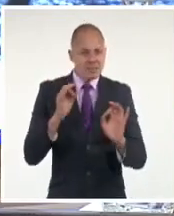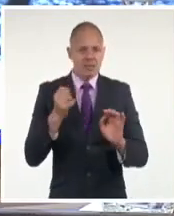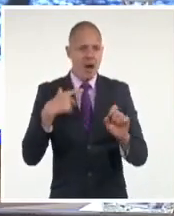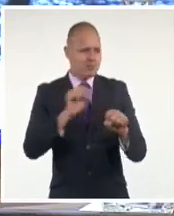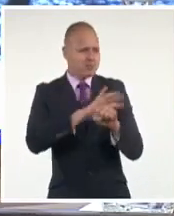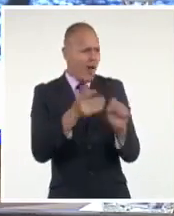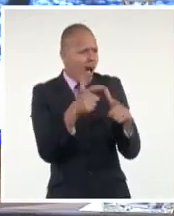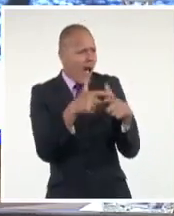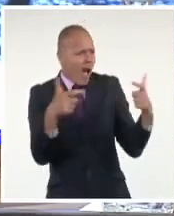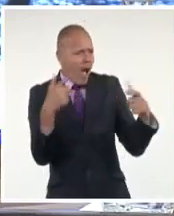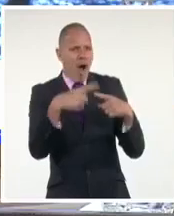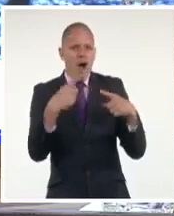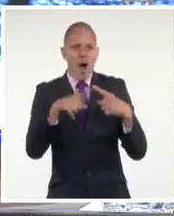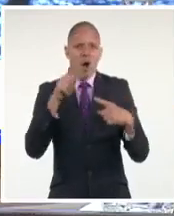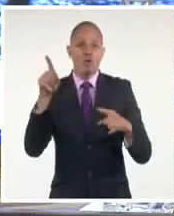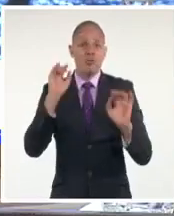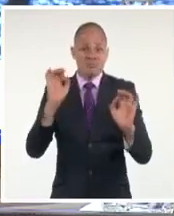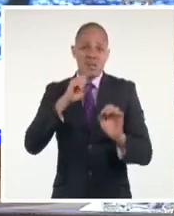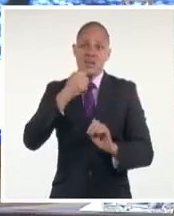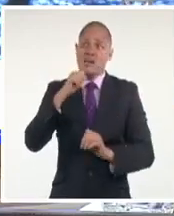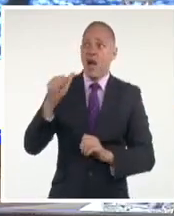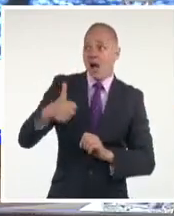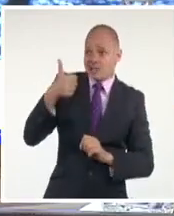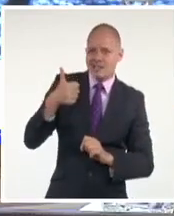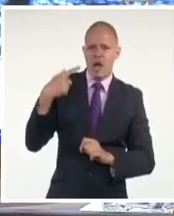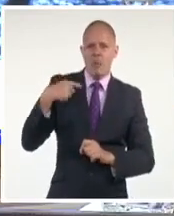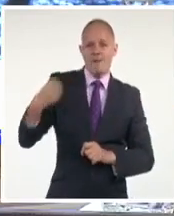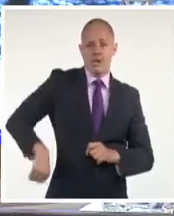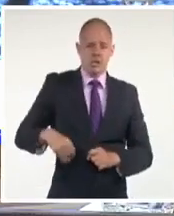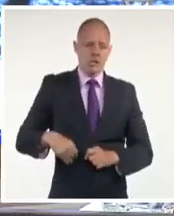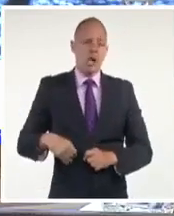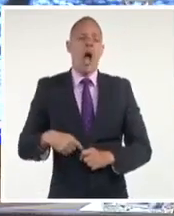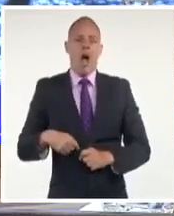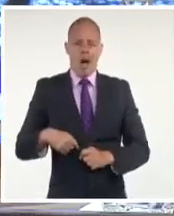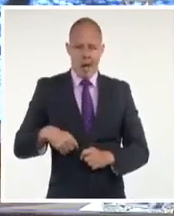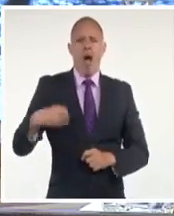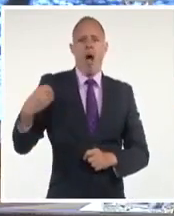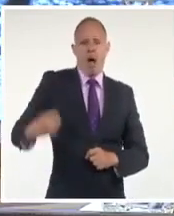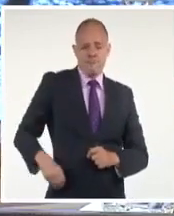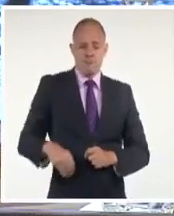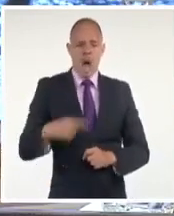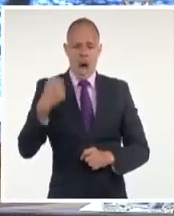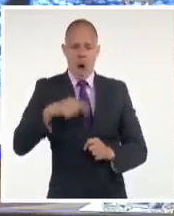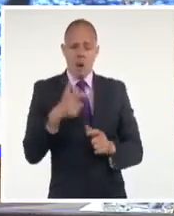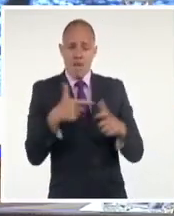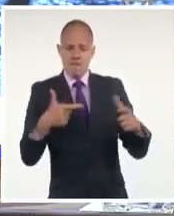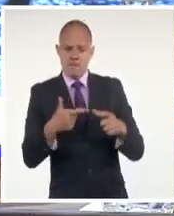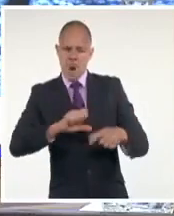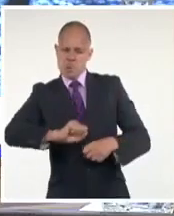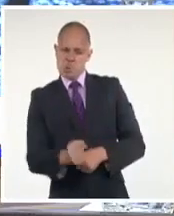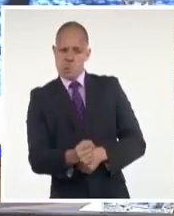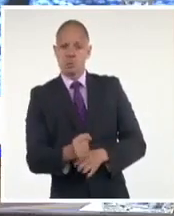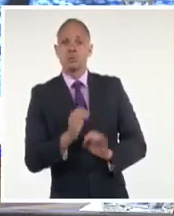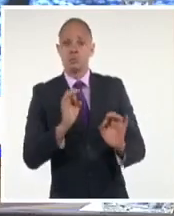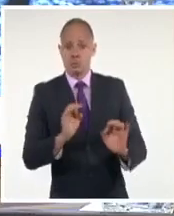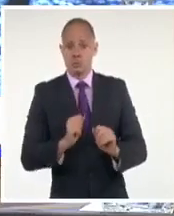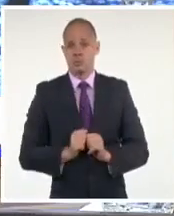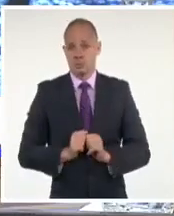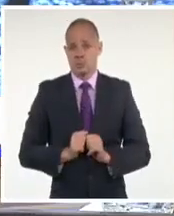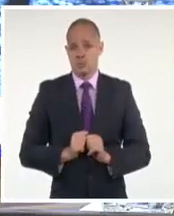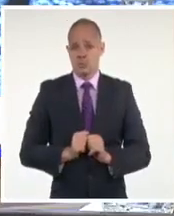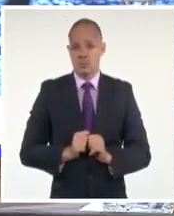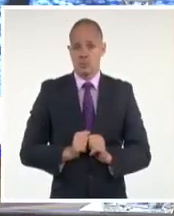un aliado en la aplicación del bloqueo, que recrudeció de una manera brutal, cruel, no convencional